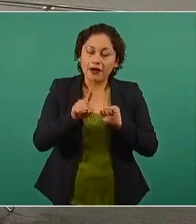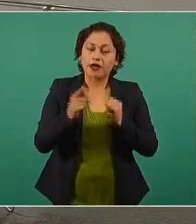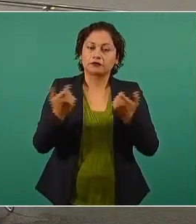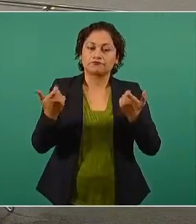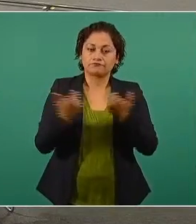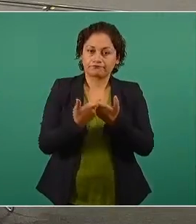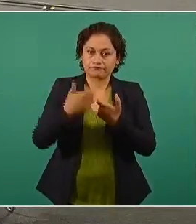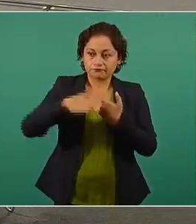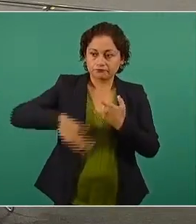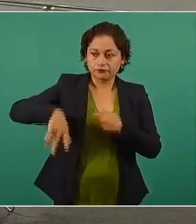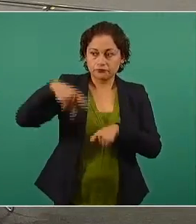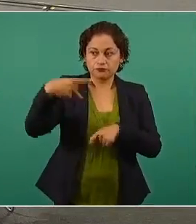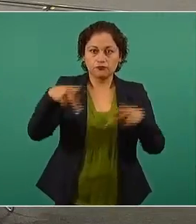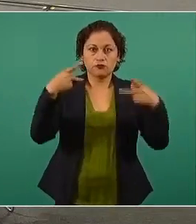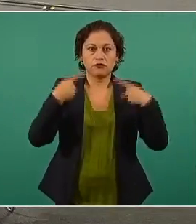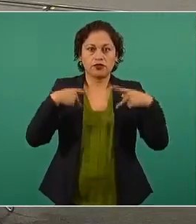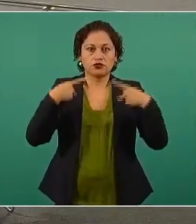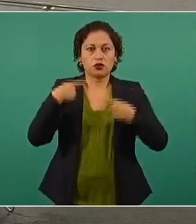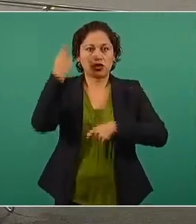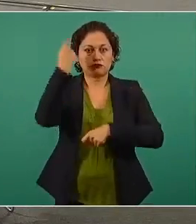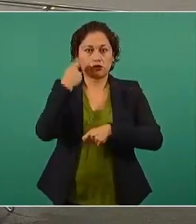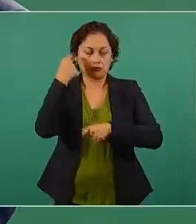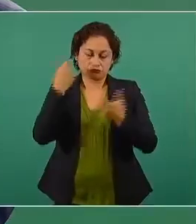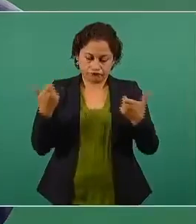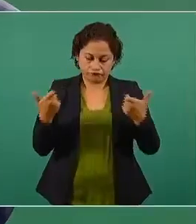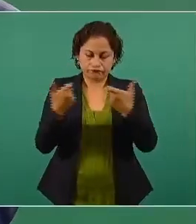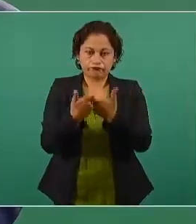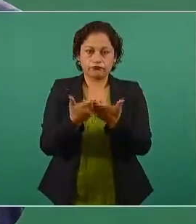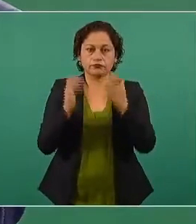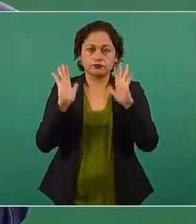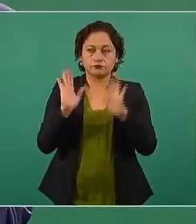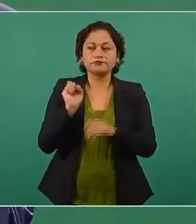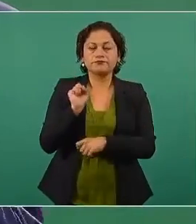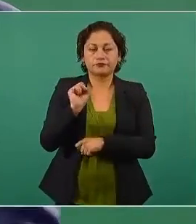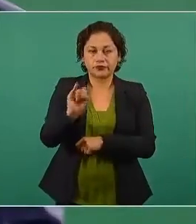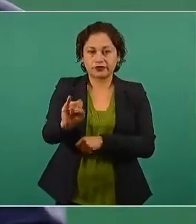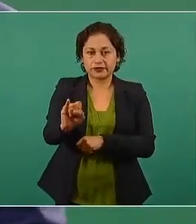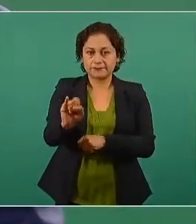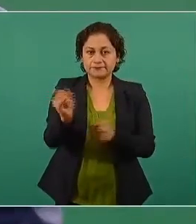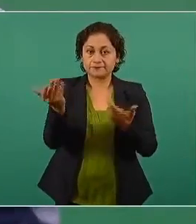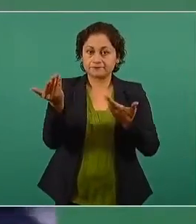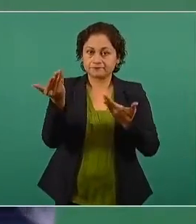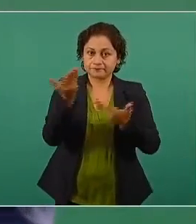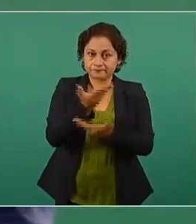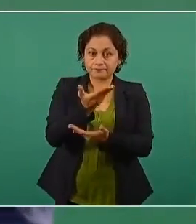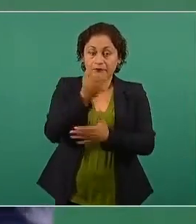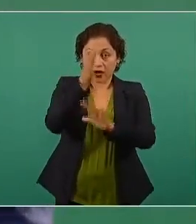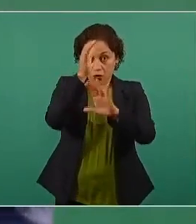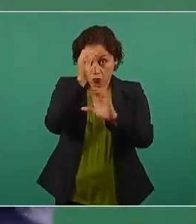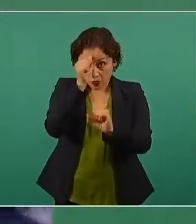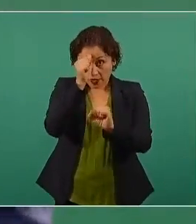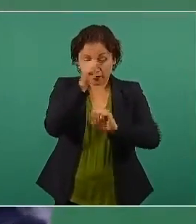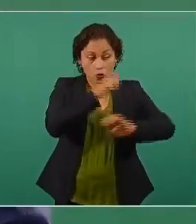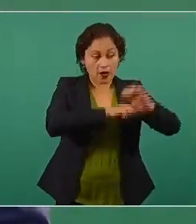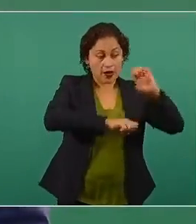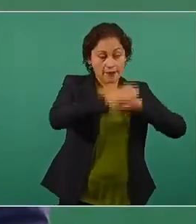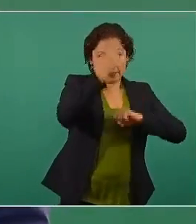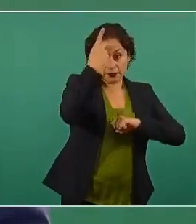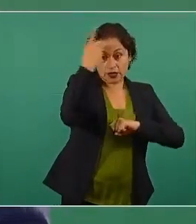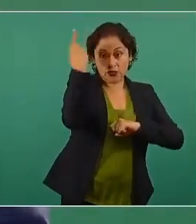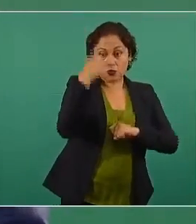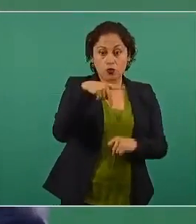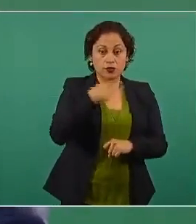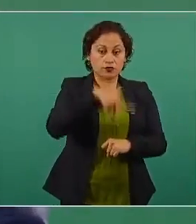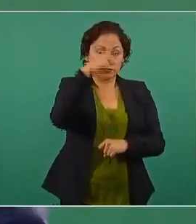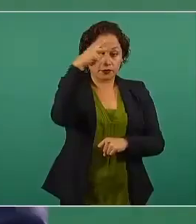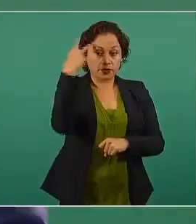Es llegar a un acuerdo, trabajadores, ¿sí?, con estos empresarios y nosotros